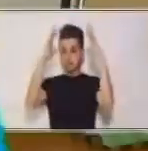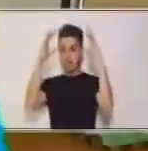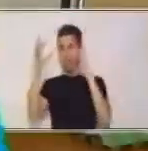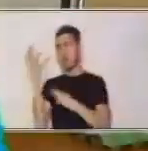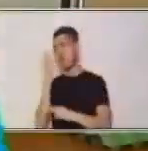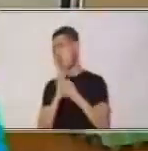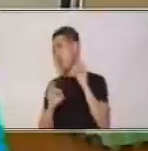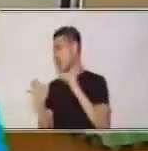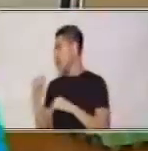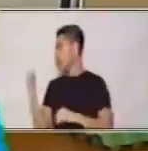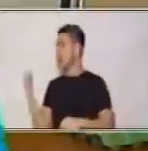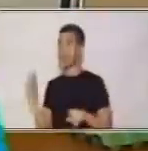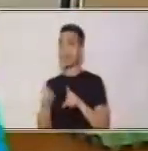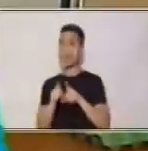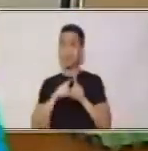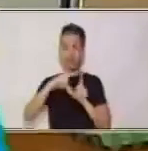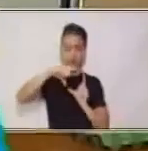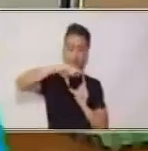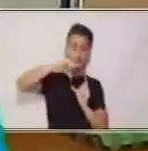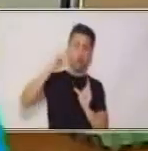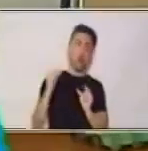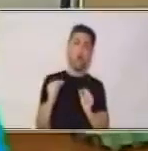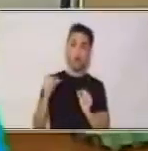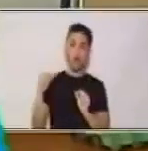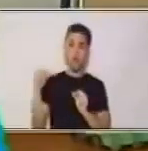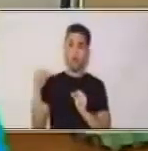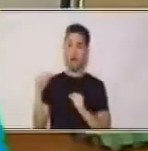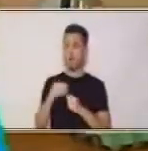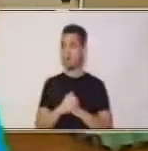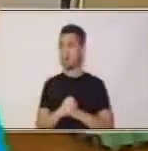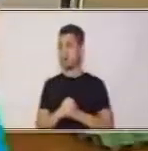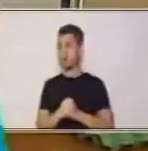como una hoja. Muy bien.